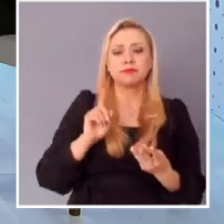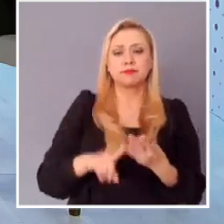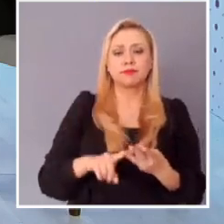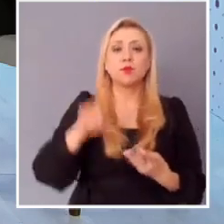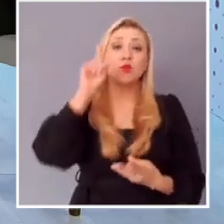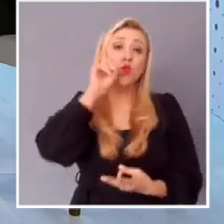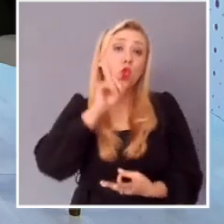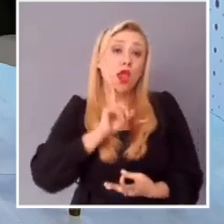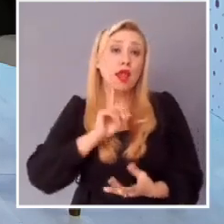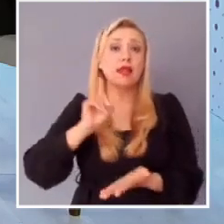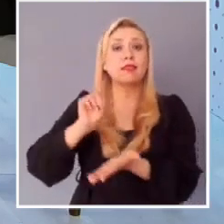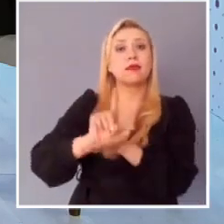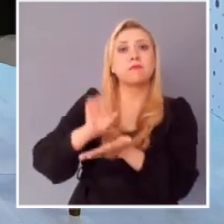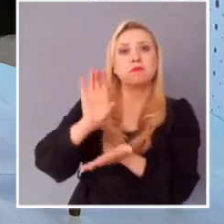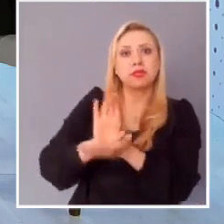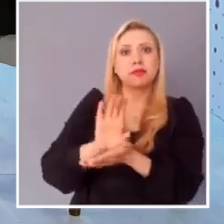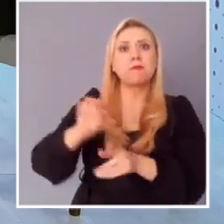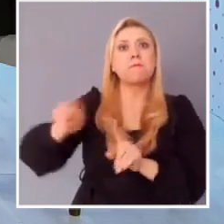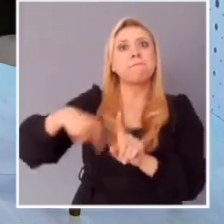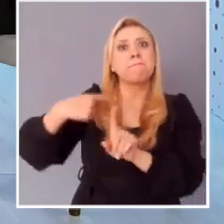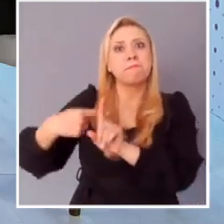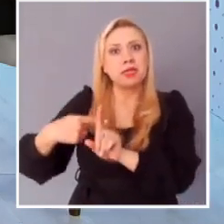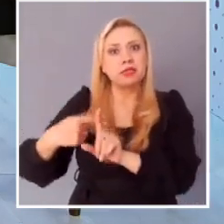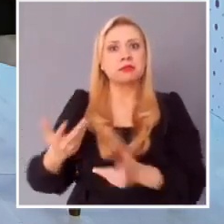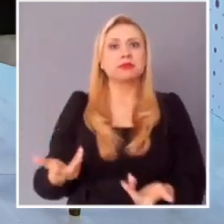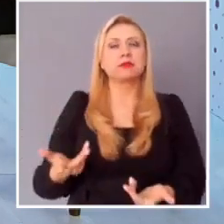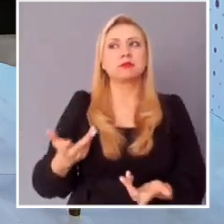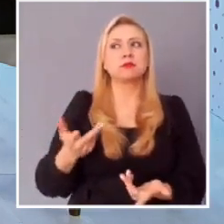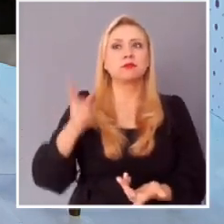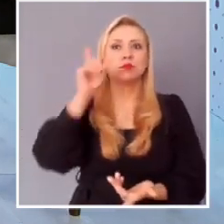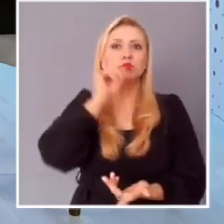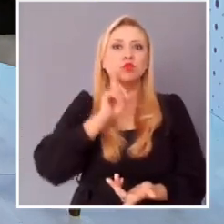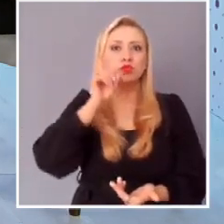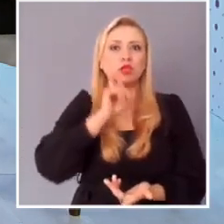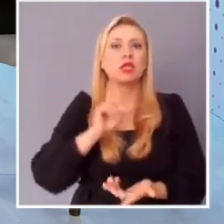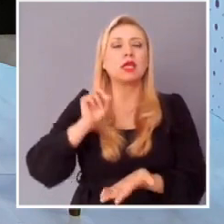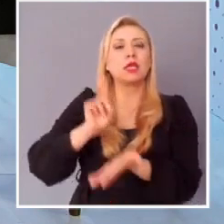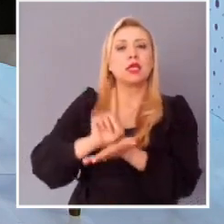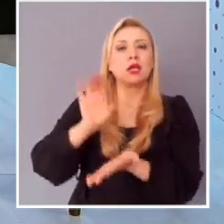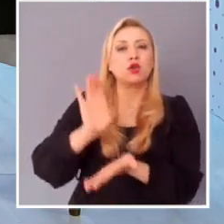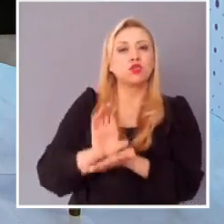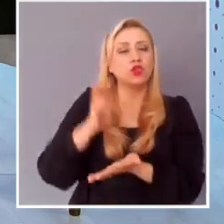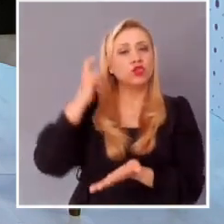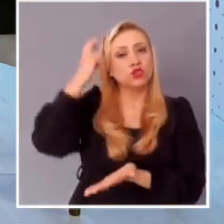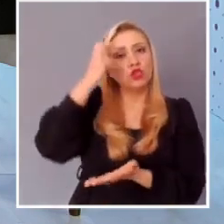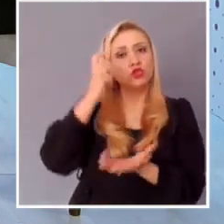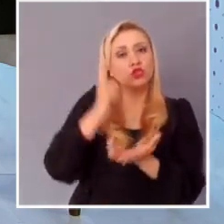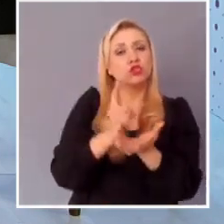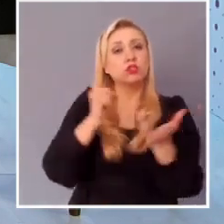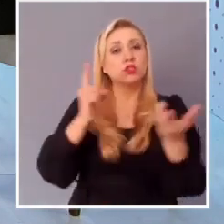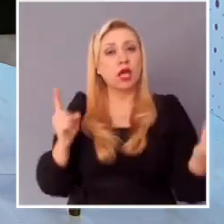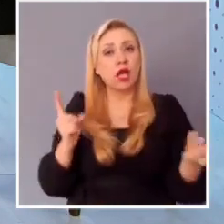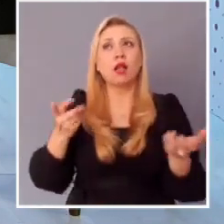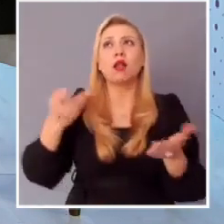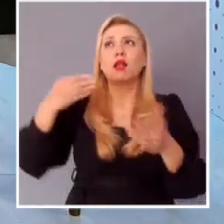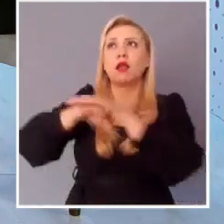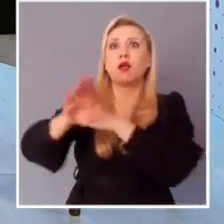discapacidad, violencias específicas que enfrentan las mujeres con discapacidad psicosocial en entornos